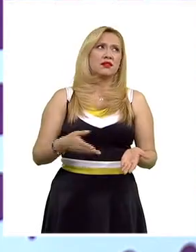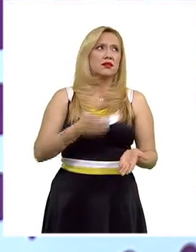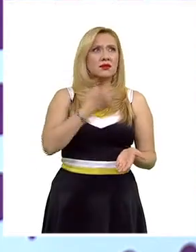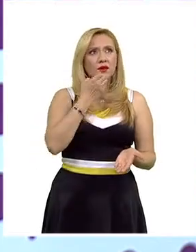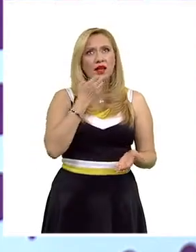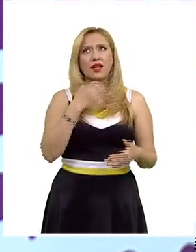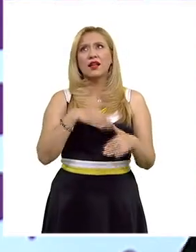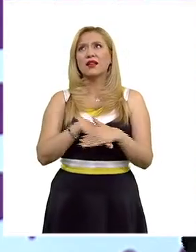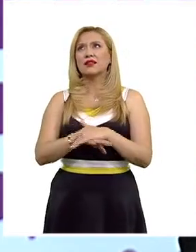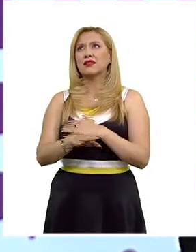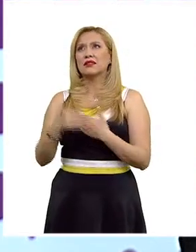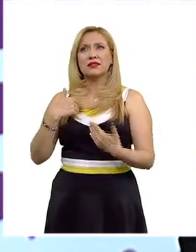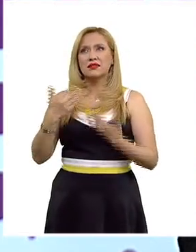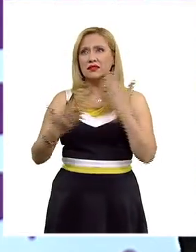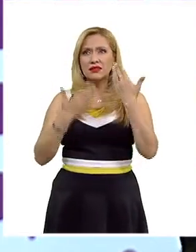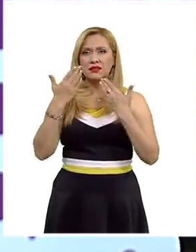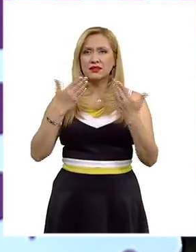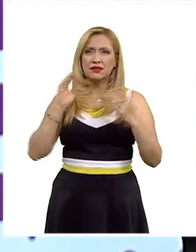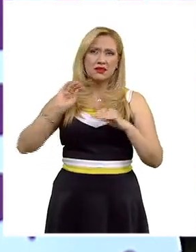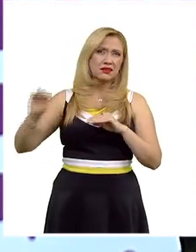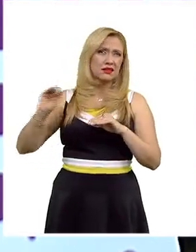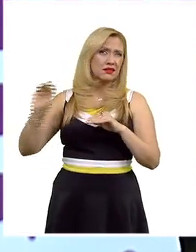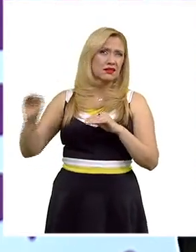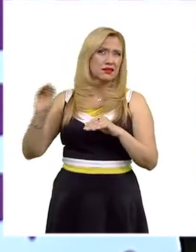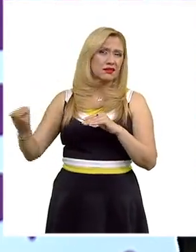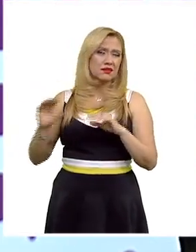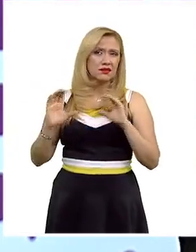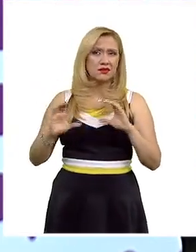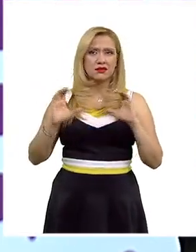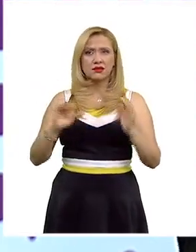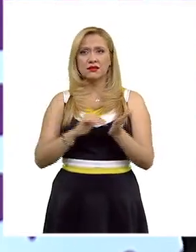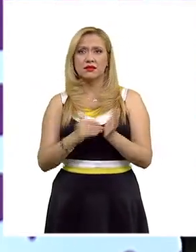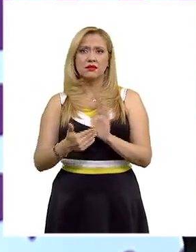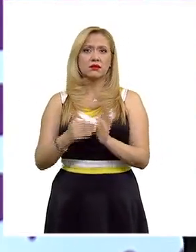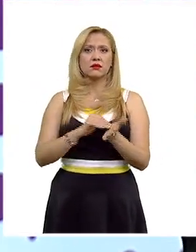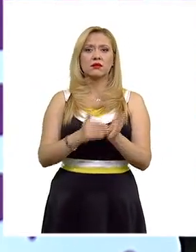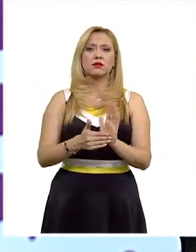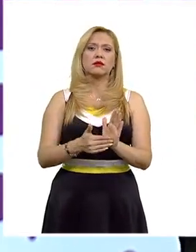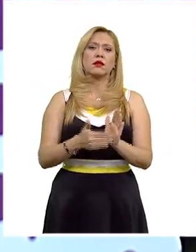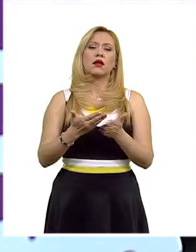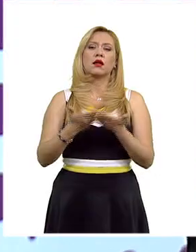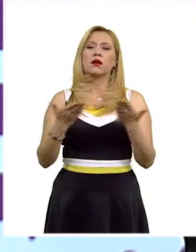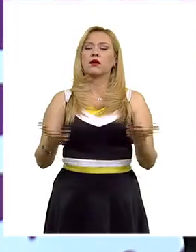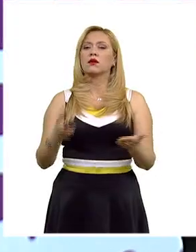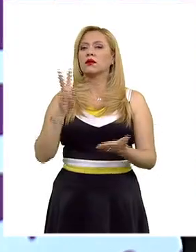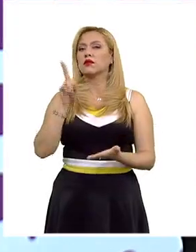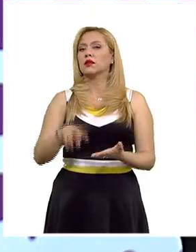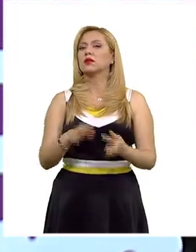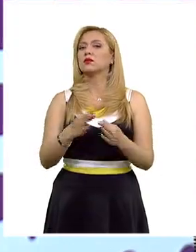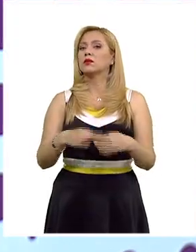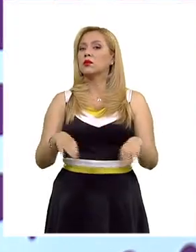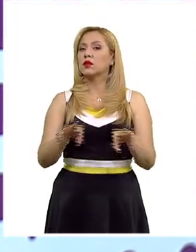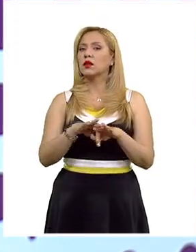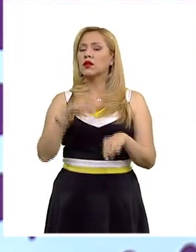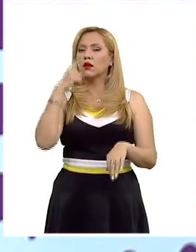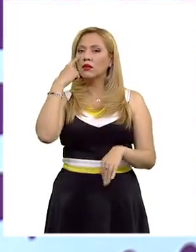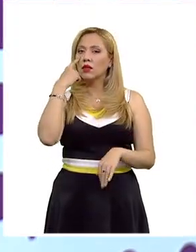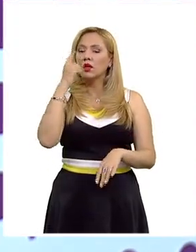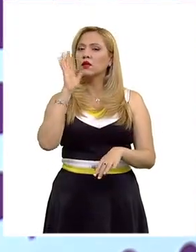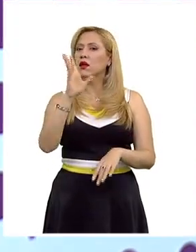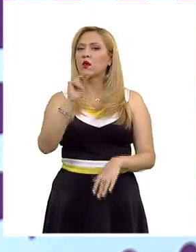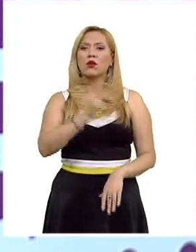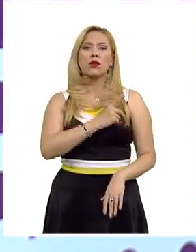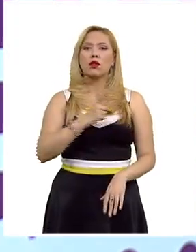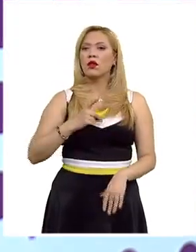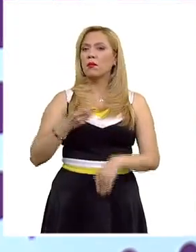escolar también y continuar con sus estudios. Creo que un momento importante que tenemos es para deslegitimar